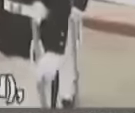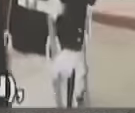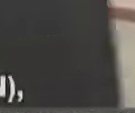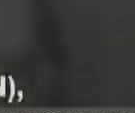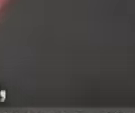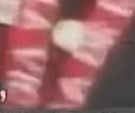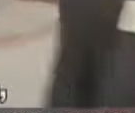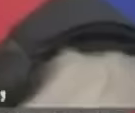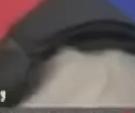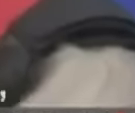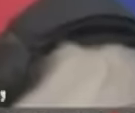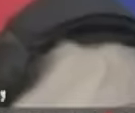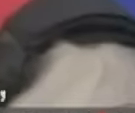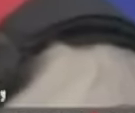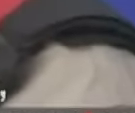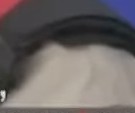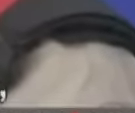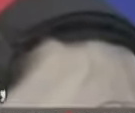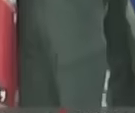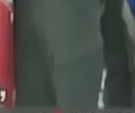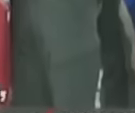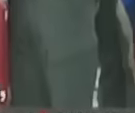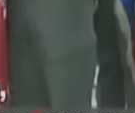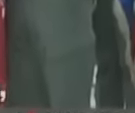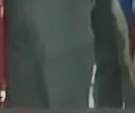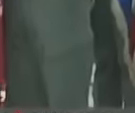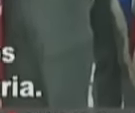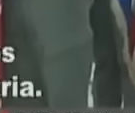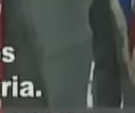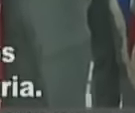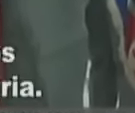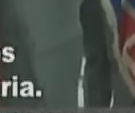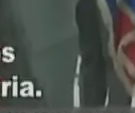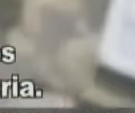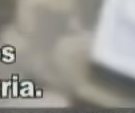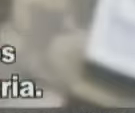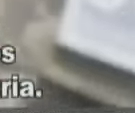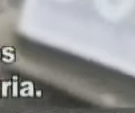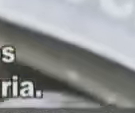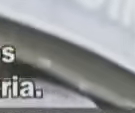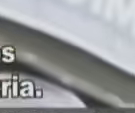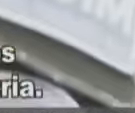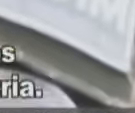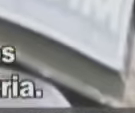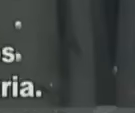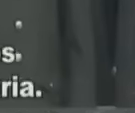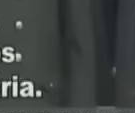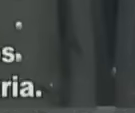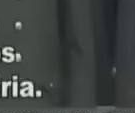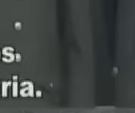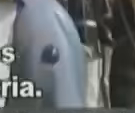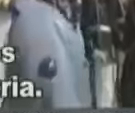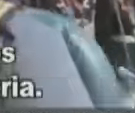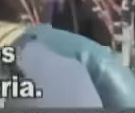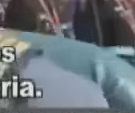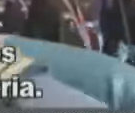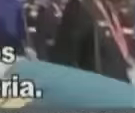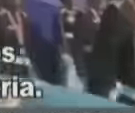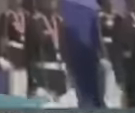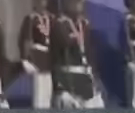Inteligencia Nacional, como muestra profunda de profesionalismo, compromiso, disciplina y cambios necesarios para el fortalecimiento